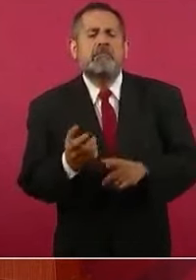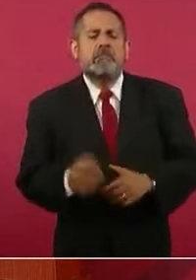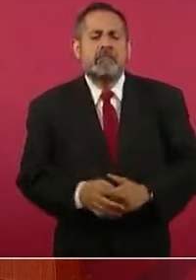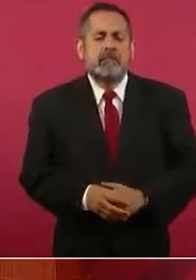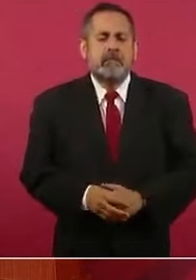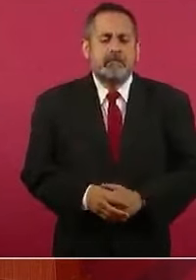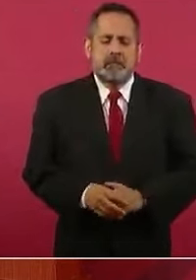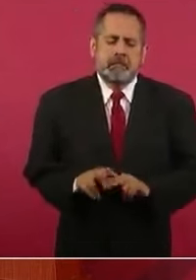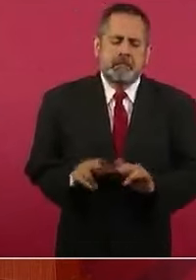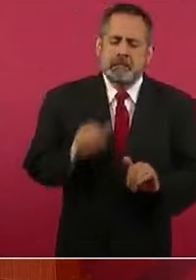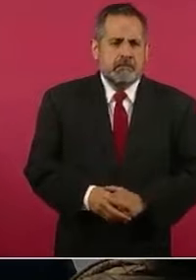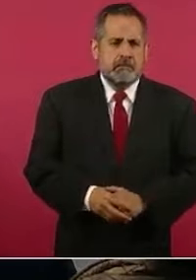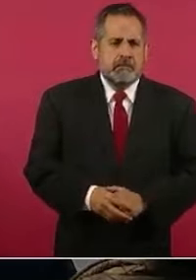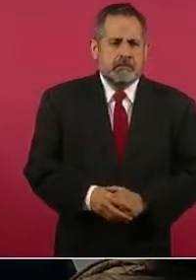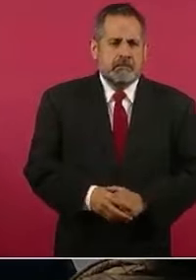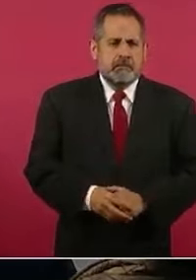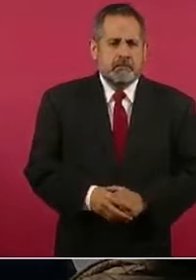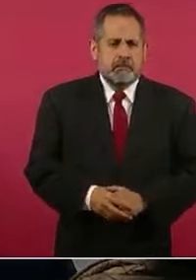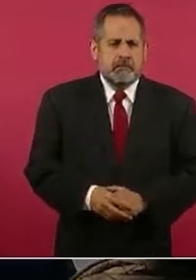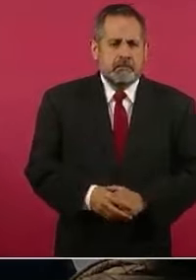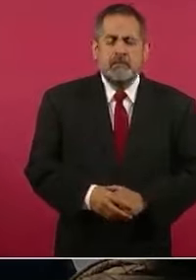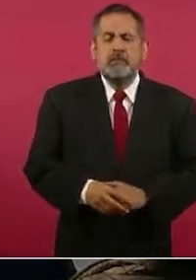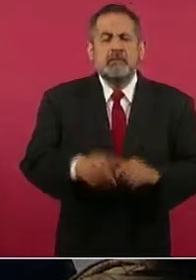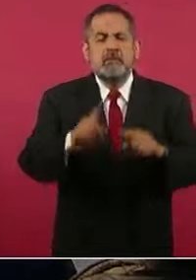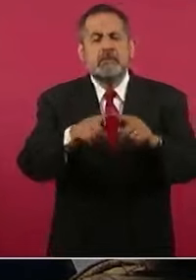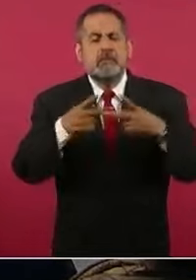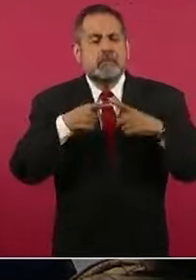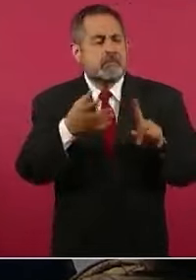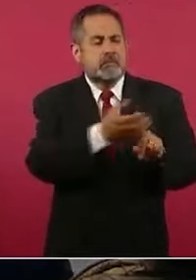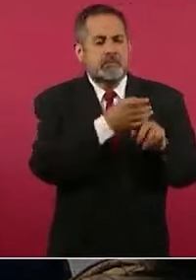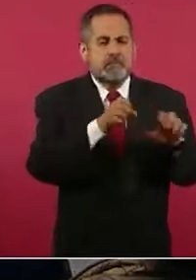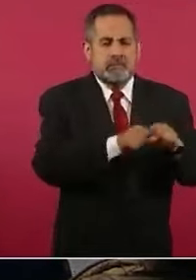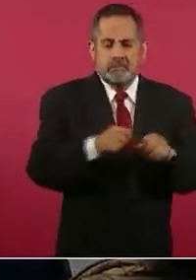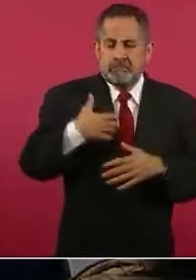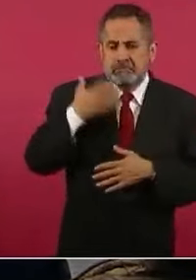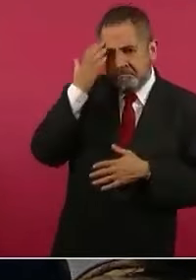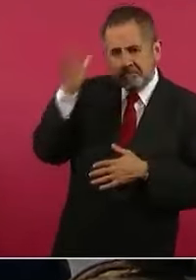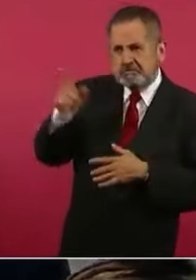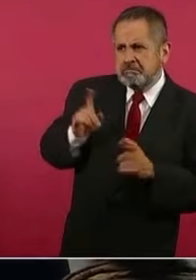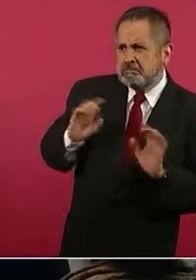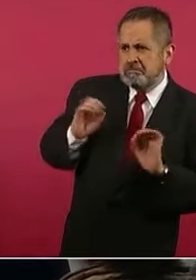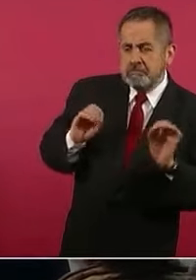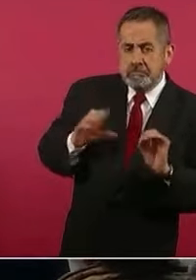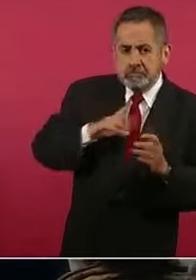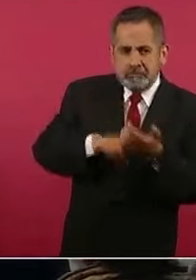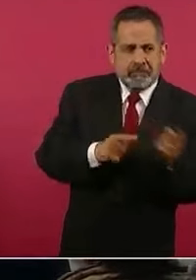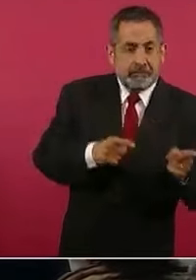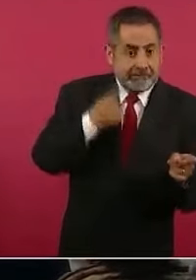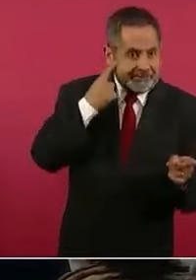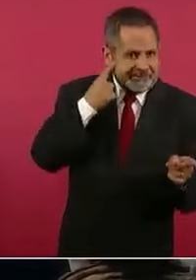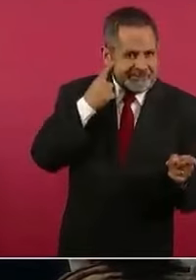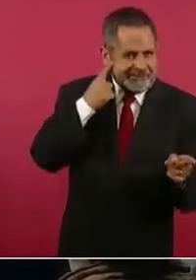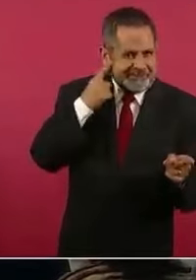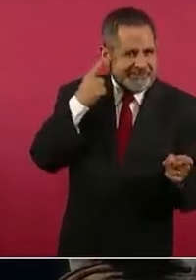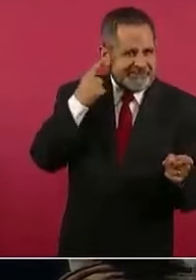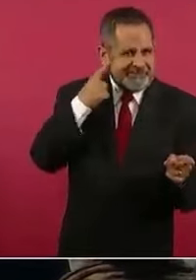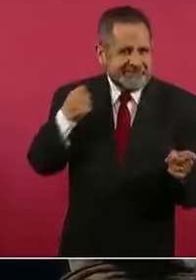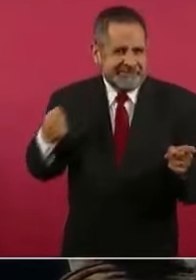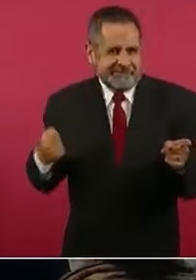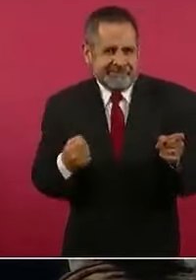señor. A ver, ¿quiénes son las personas que tienes aquí secuestradas? No, conozco. ¿Hay un menor de edad? Sí. ¿Dónde lo secuestraron? ¿Te duele